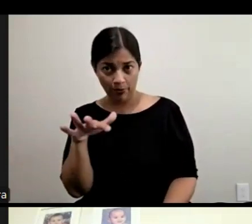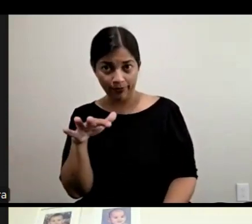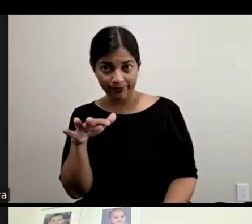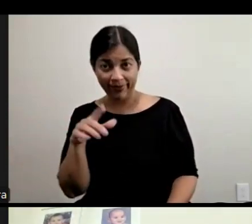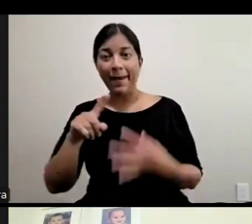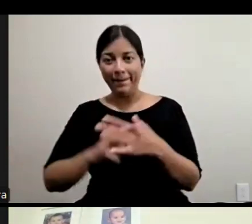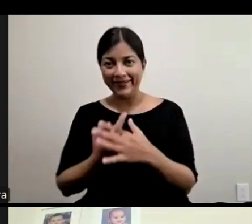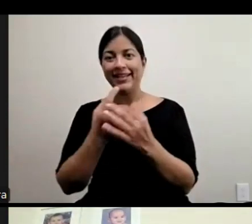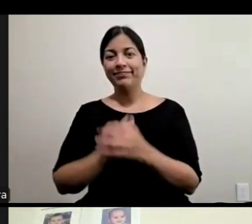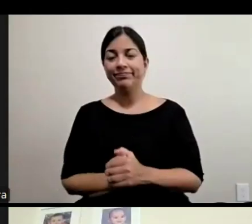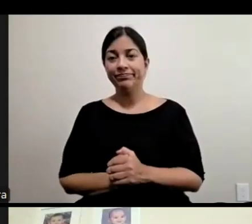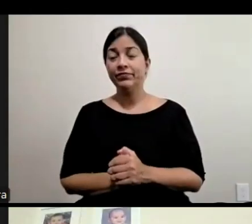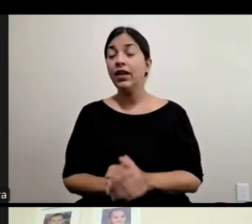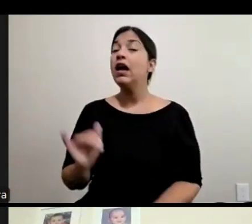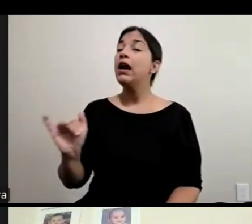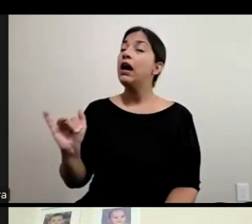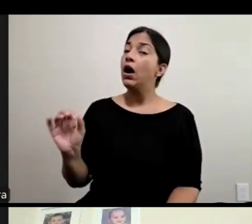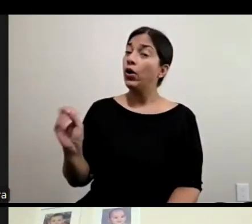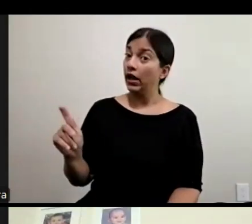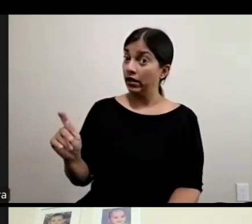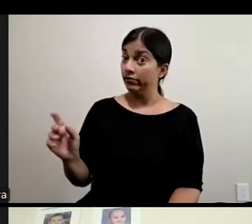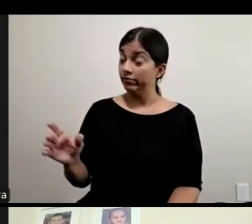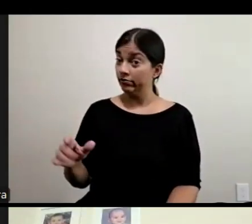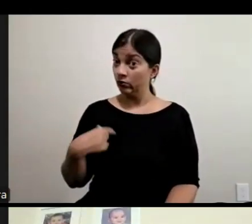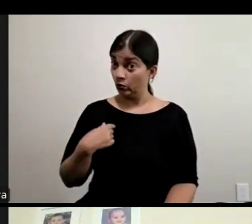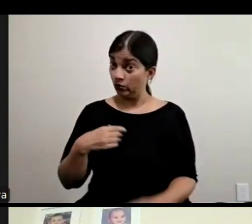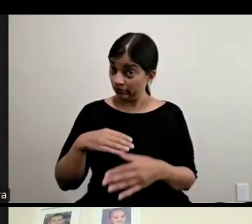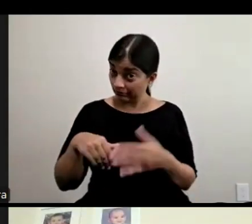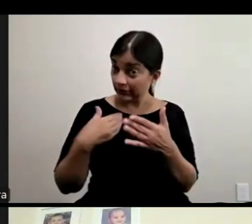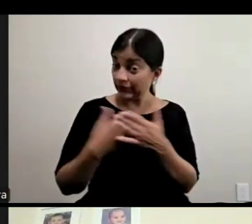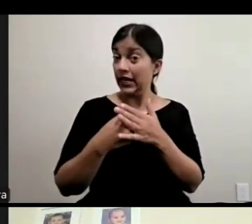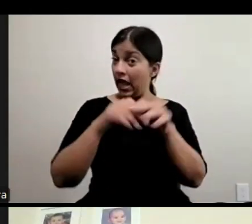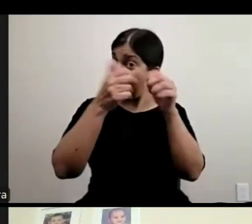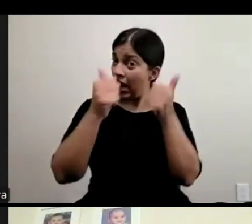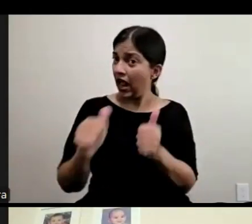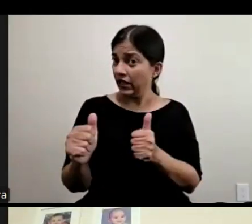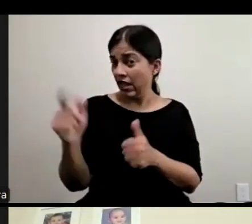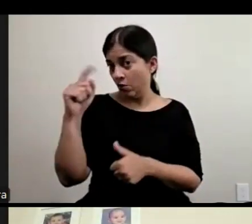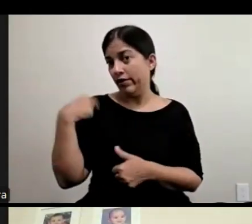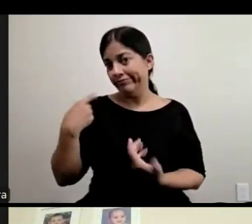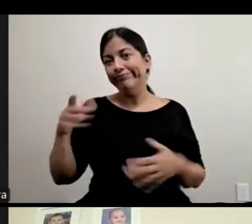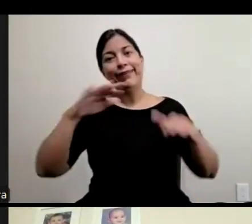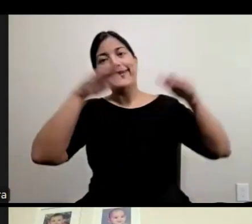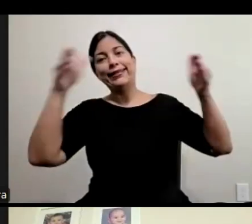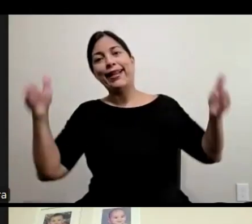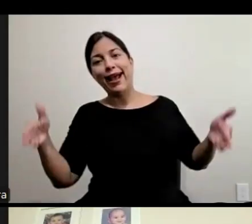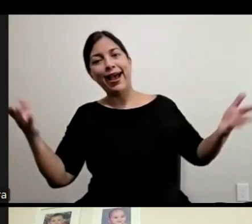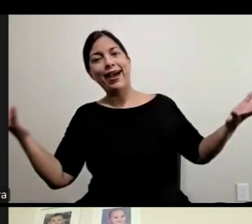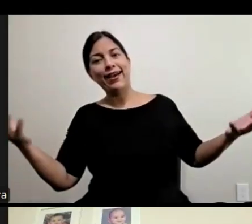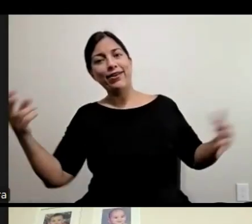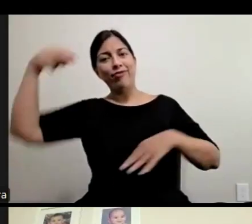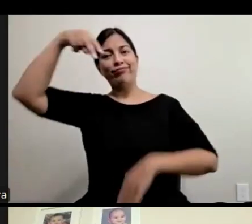Ok. O sea, que realmente el acercamiento al arte es porque, o sea, estás en un escenario. O sea, es que cuando eso viene